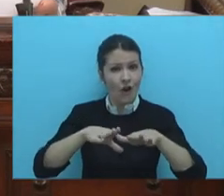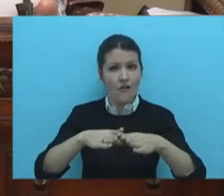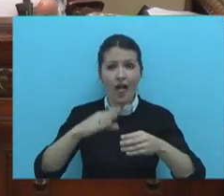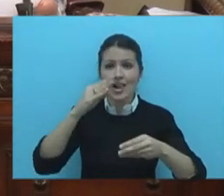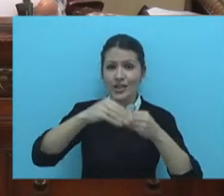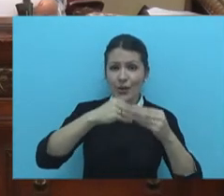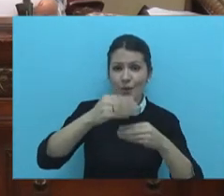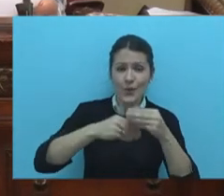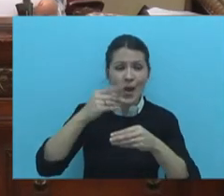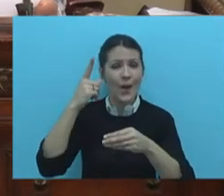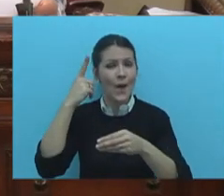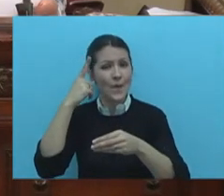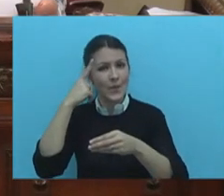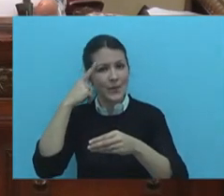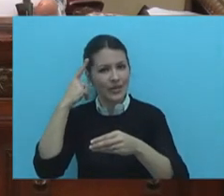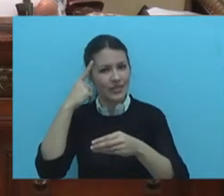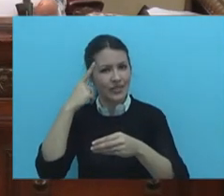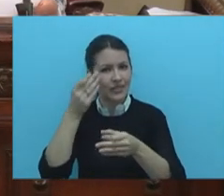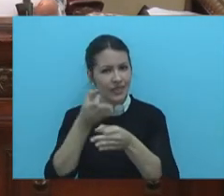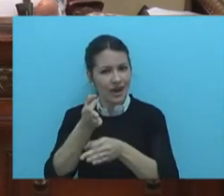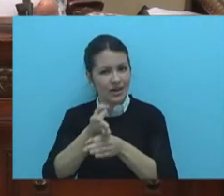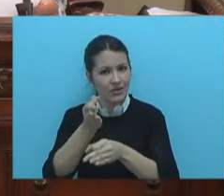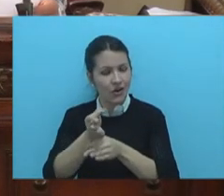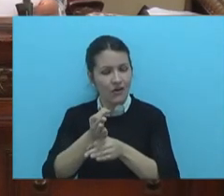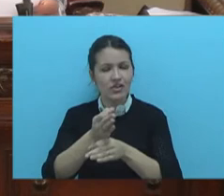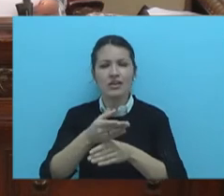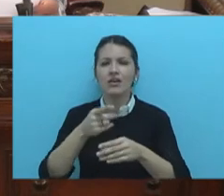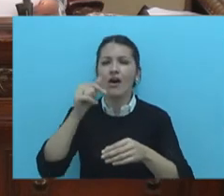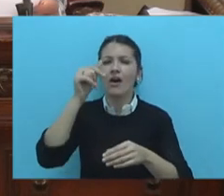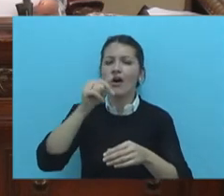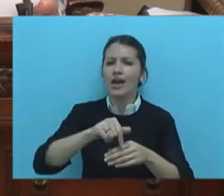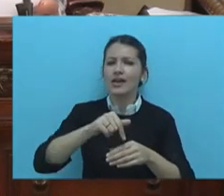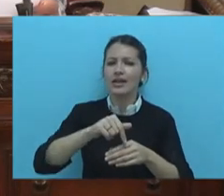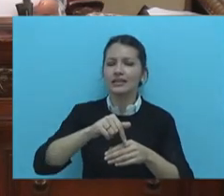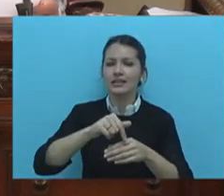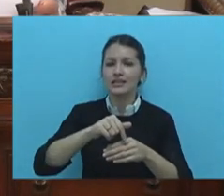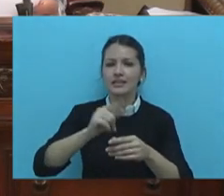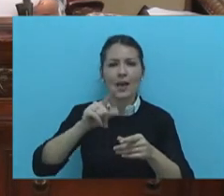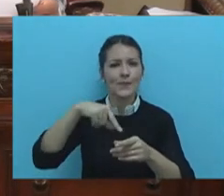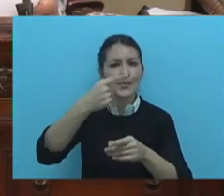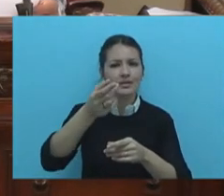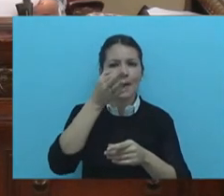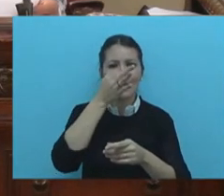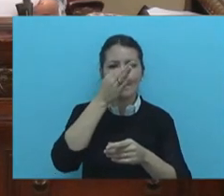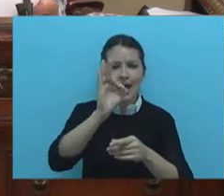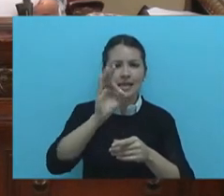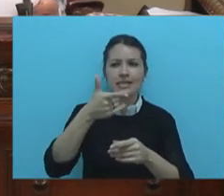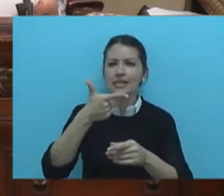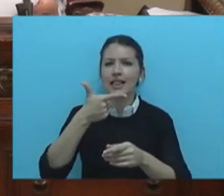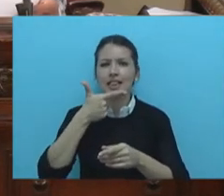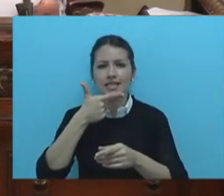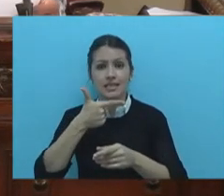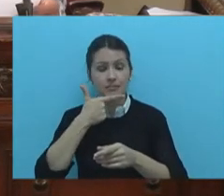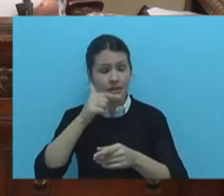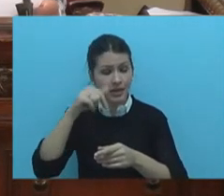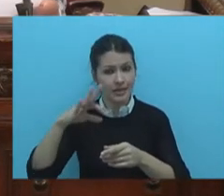lúdico-pedagógico-recreativo a realizarse el día 20 de septiembre del año 2017 en calle 5 de Agosto